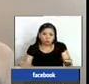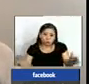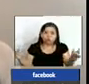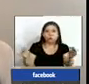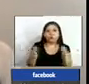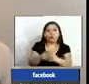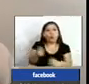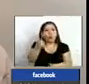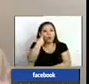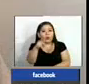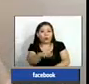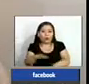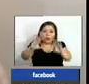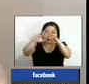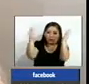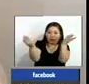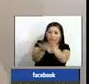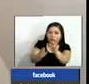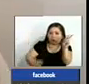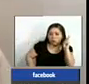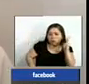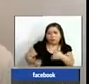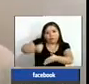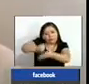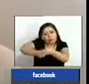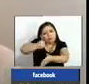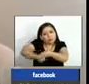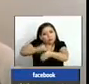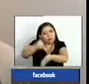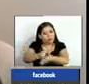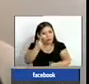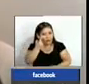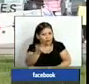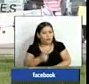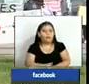Plaza Salvador del Mundo para exponer sus exigencias. Conozcamos.